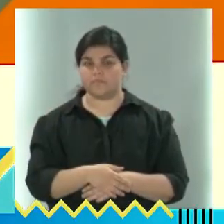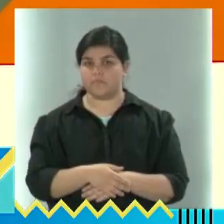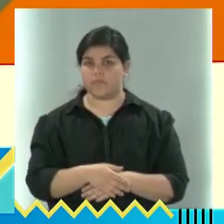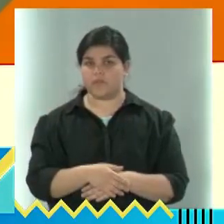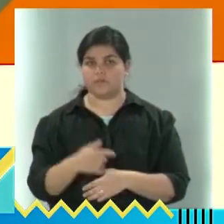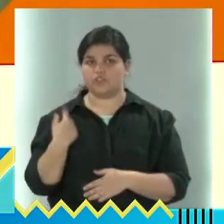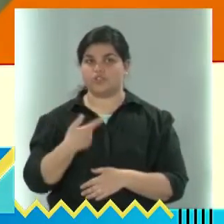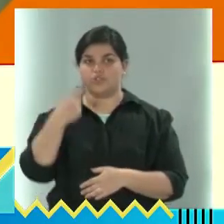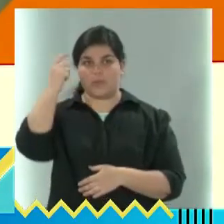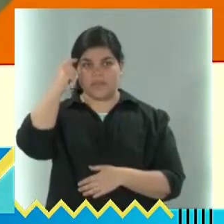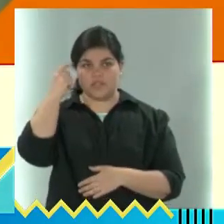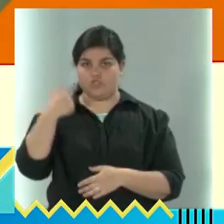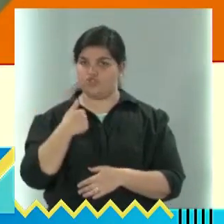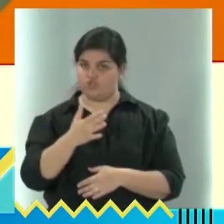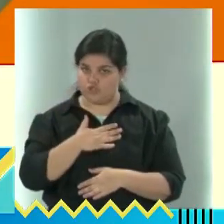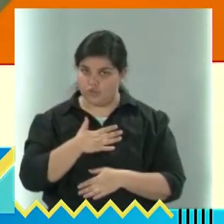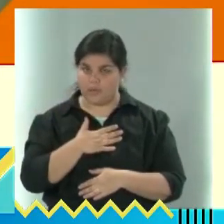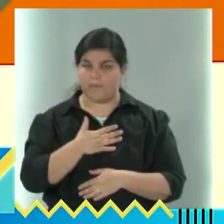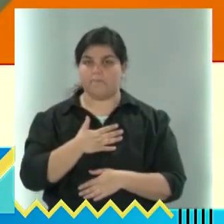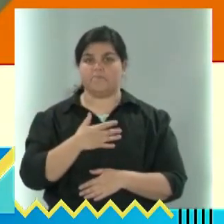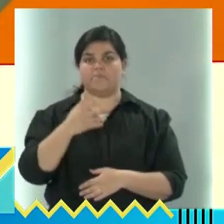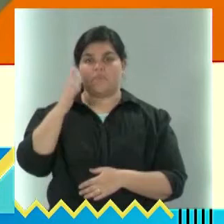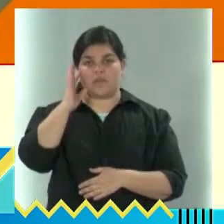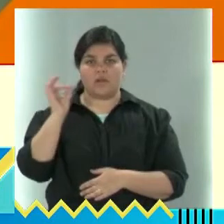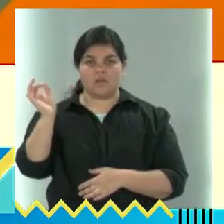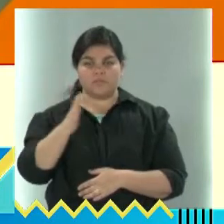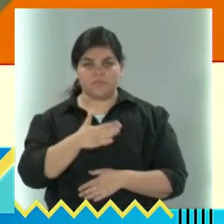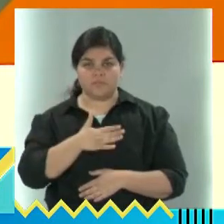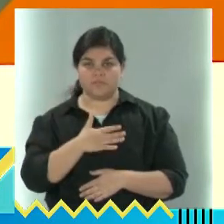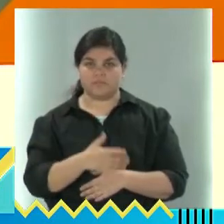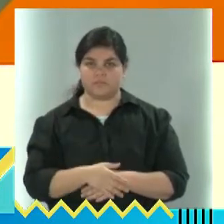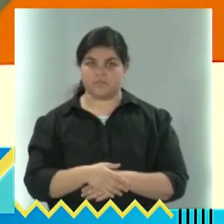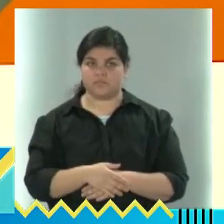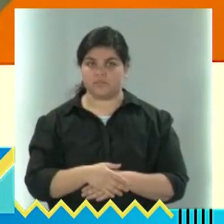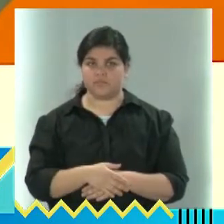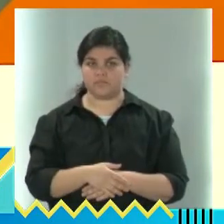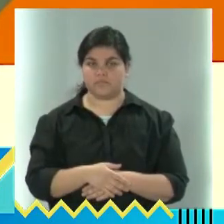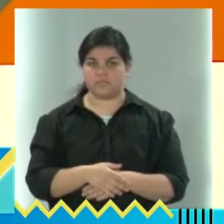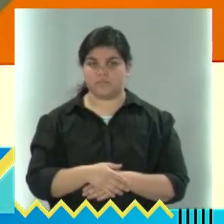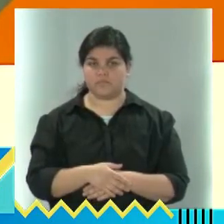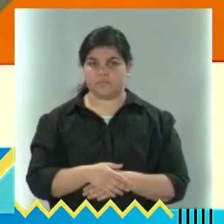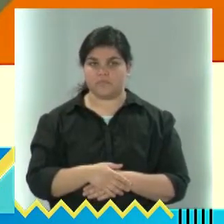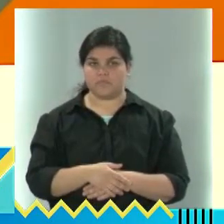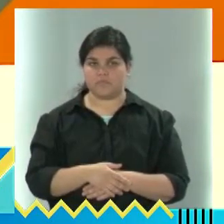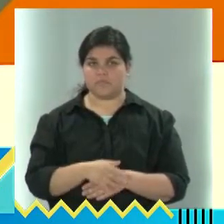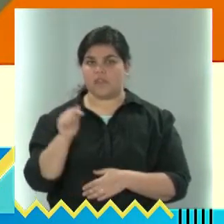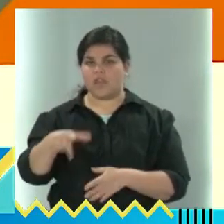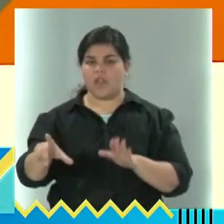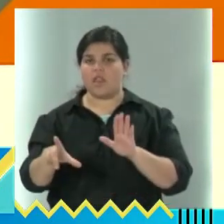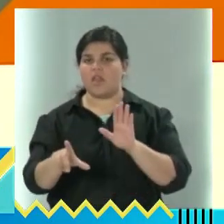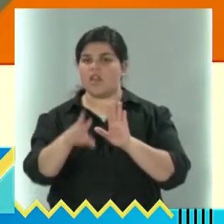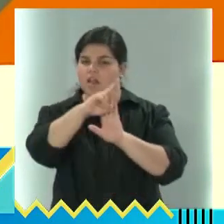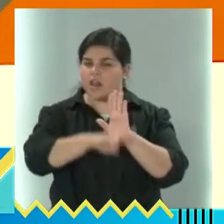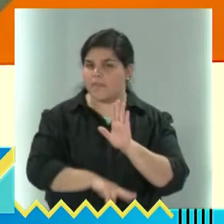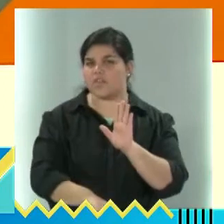nosotros consideramos, o yo puntualmente considero que en ningún lugar, ni el reglamento ni la Constitución me determina a